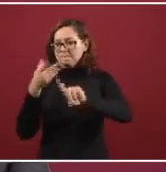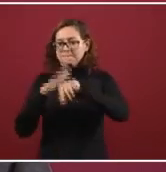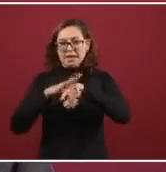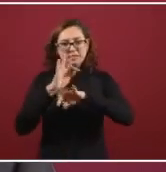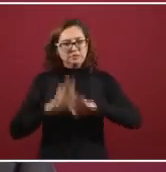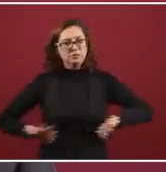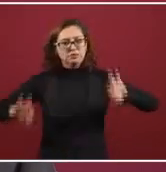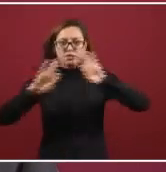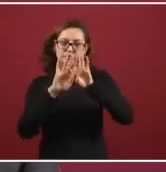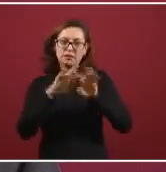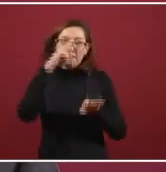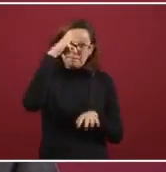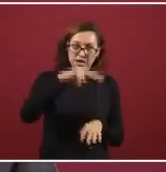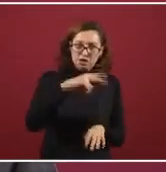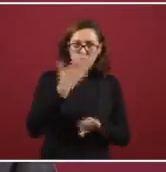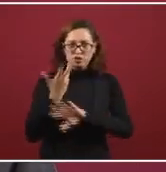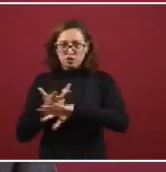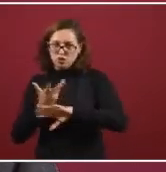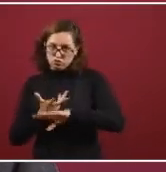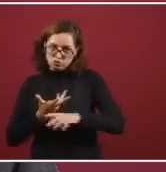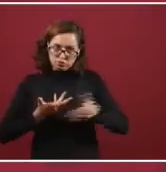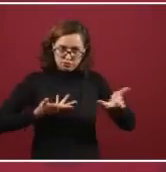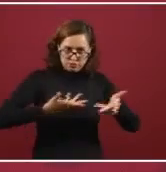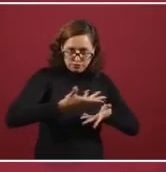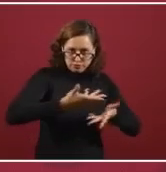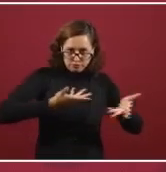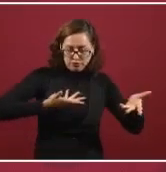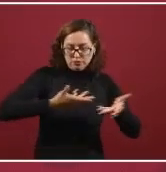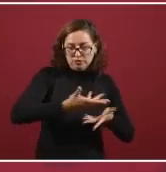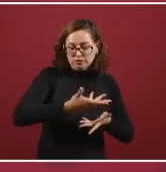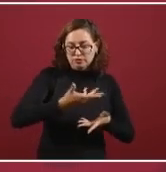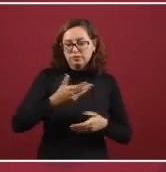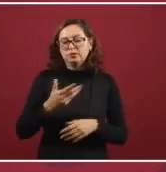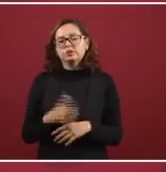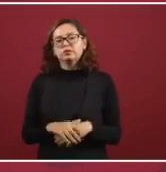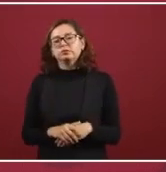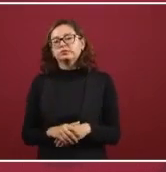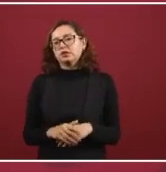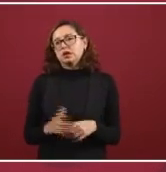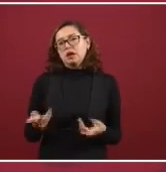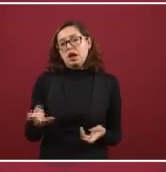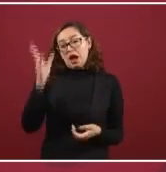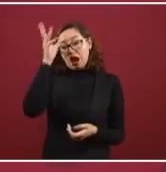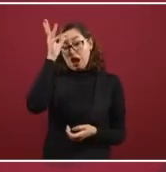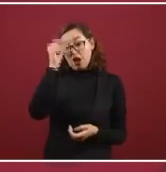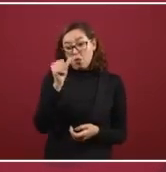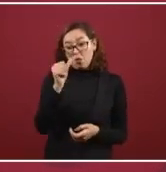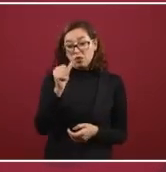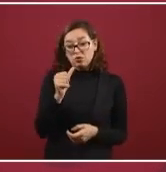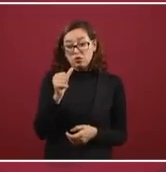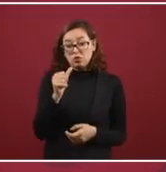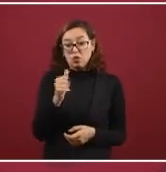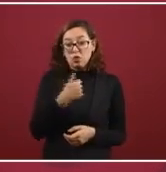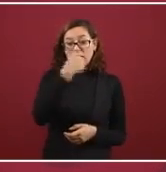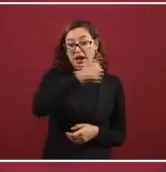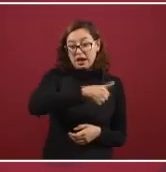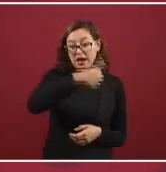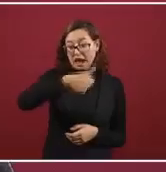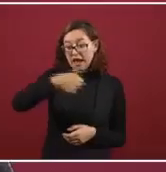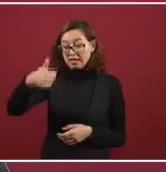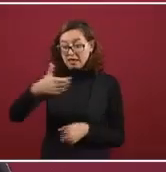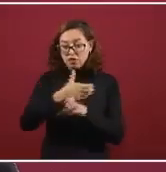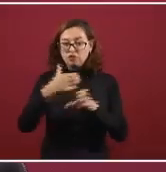entre México y Estados Unidos. No sé si te refieres a acuerdos binacionales por producto, tendrían que estar subordinados al